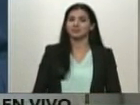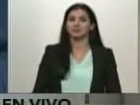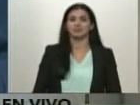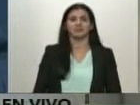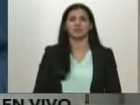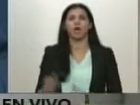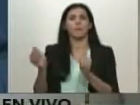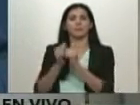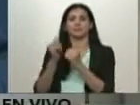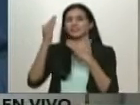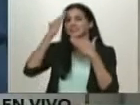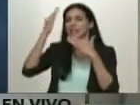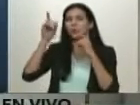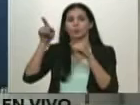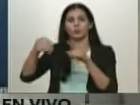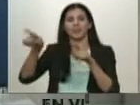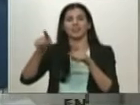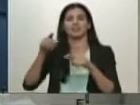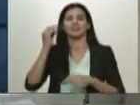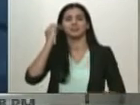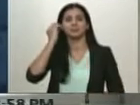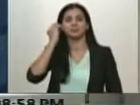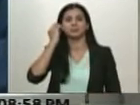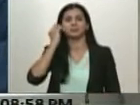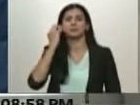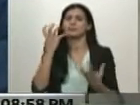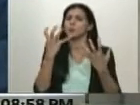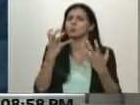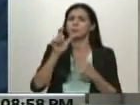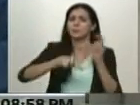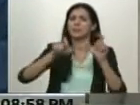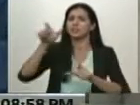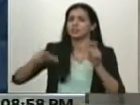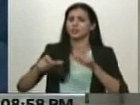mando un saludo y una felicitación a ustedes. Qué emoción de miles de compatriotas,